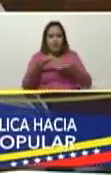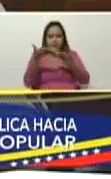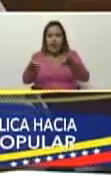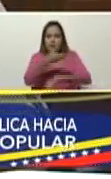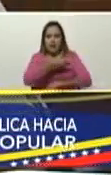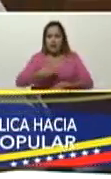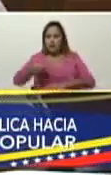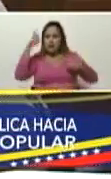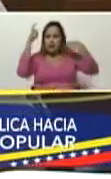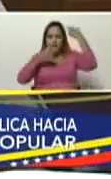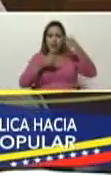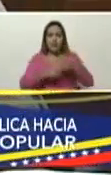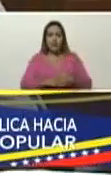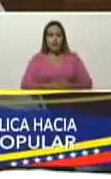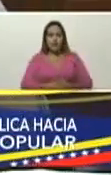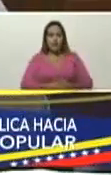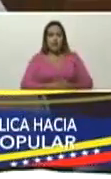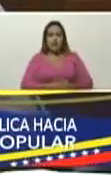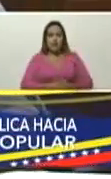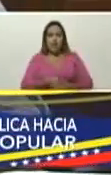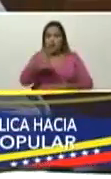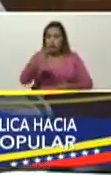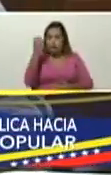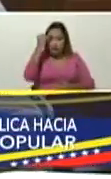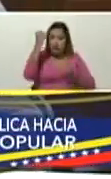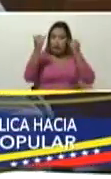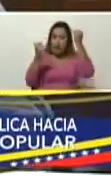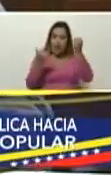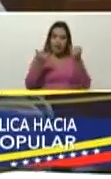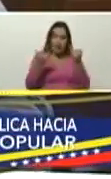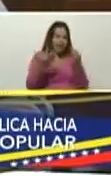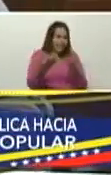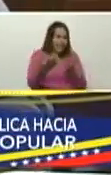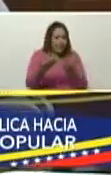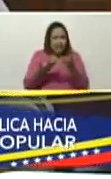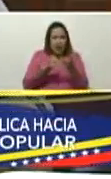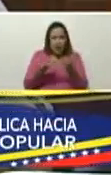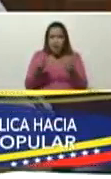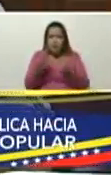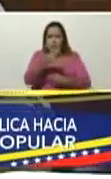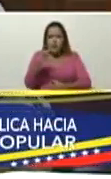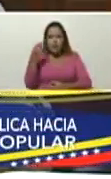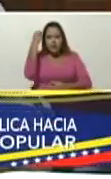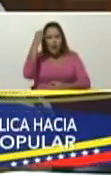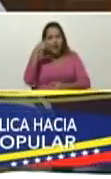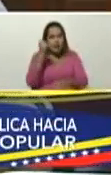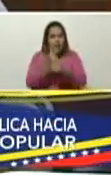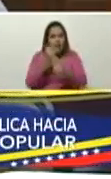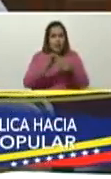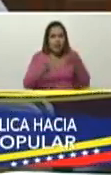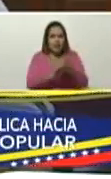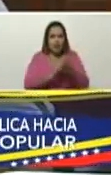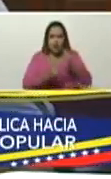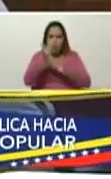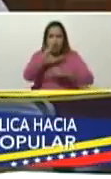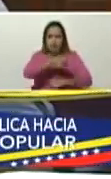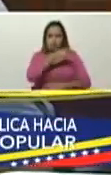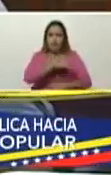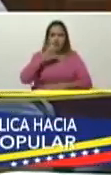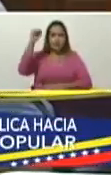a ese concepto tan etéreo que muchos pensadores venían trabajando respecto a la construcción del